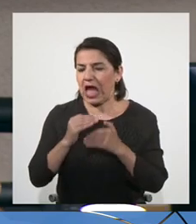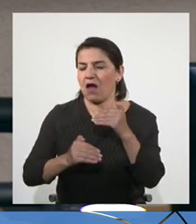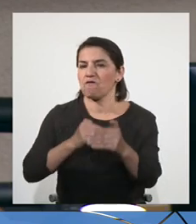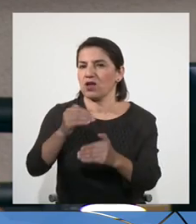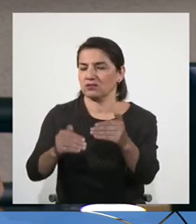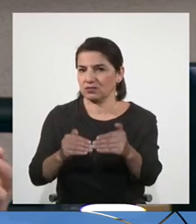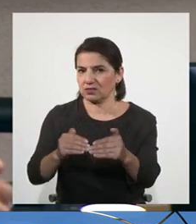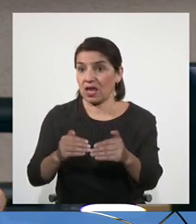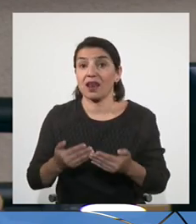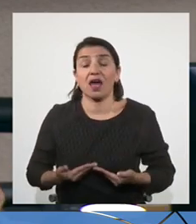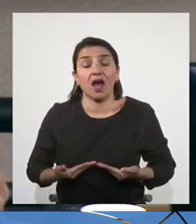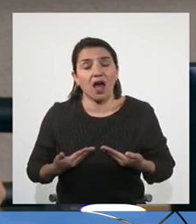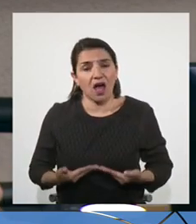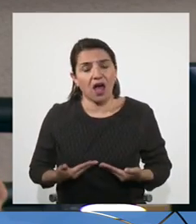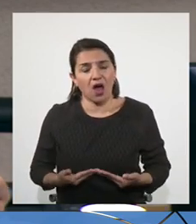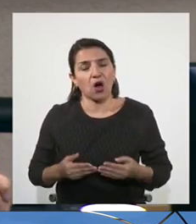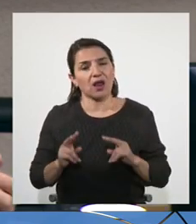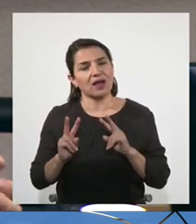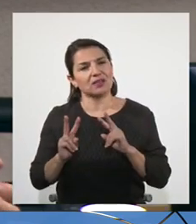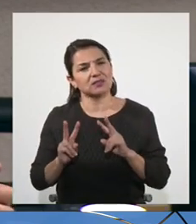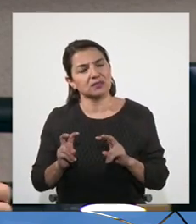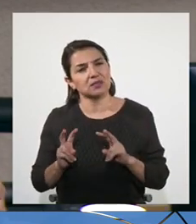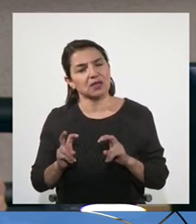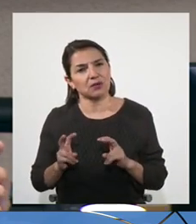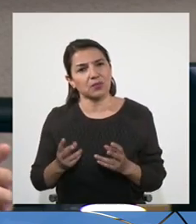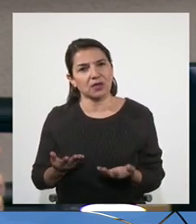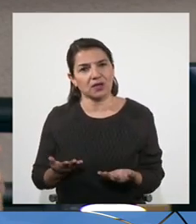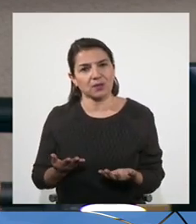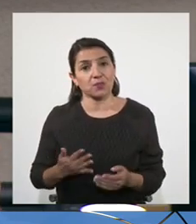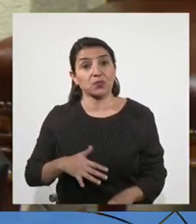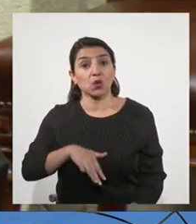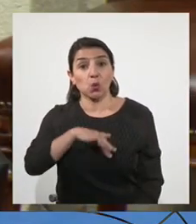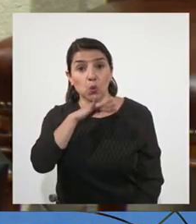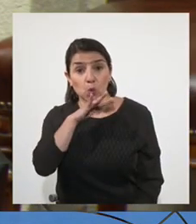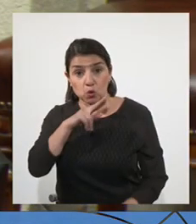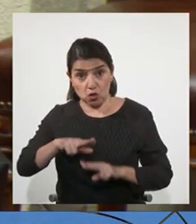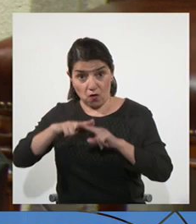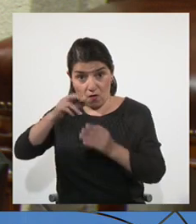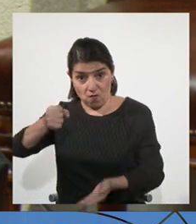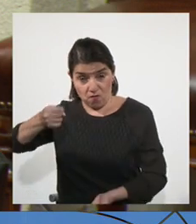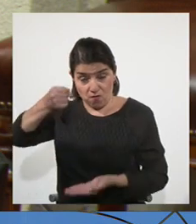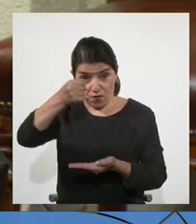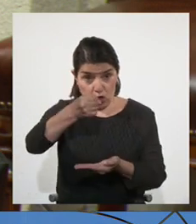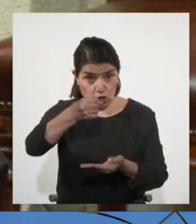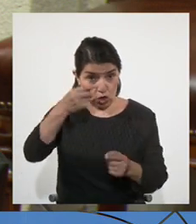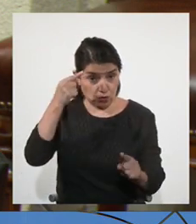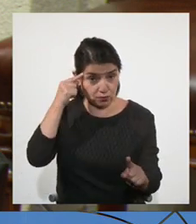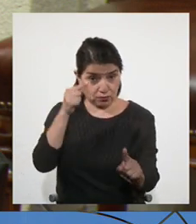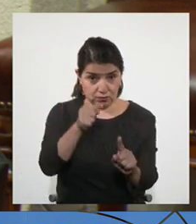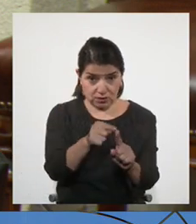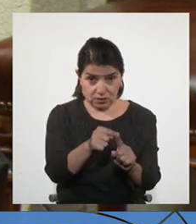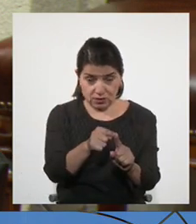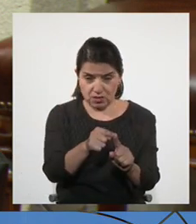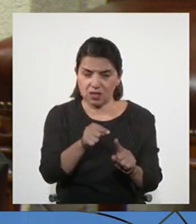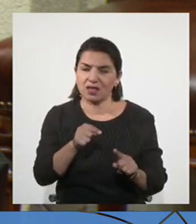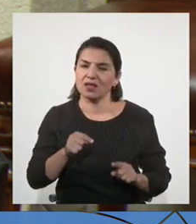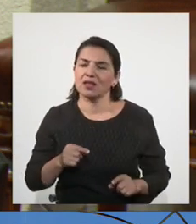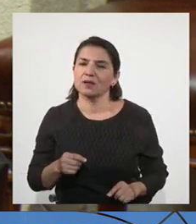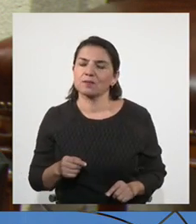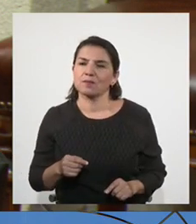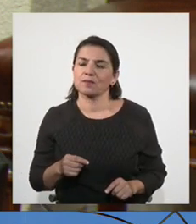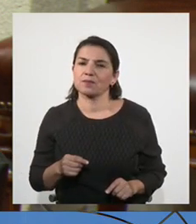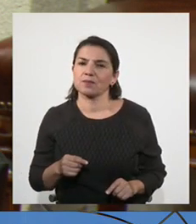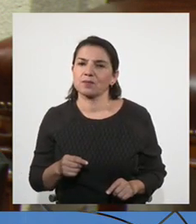Y ahora, con respecto al uso de los fondos en la práctica desde el FAR, ¿no es cierto?, del,